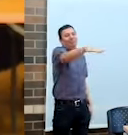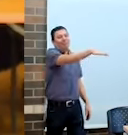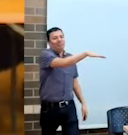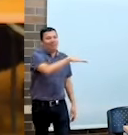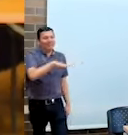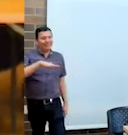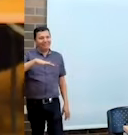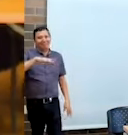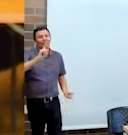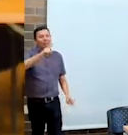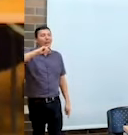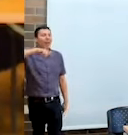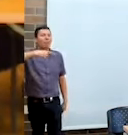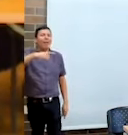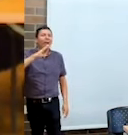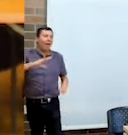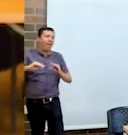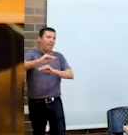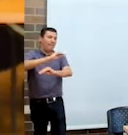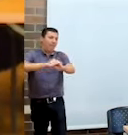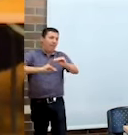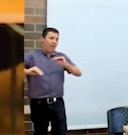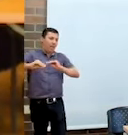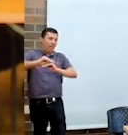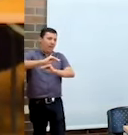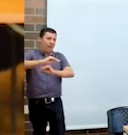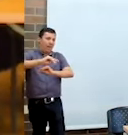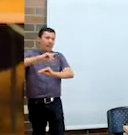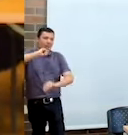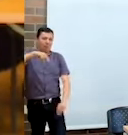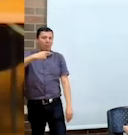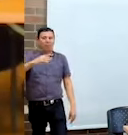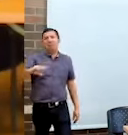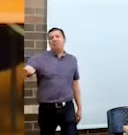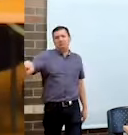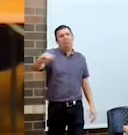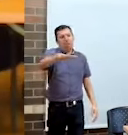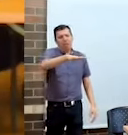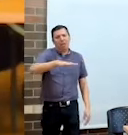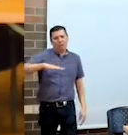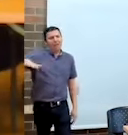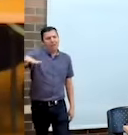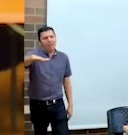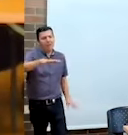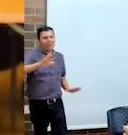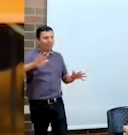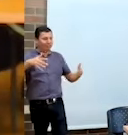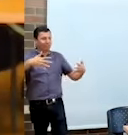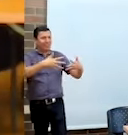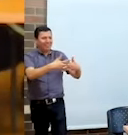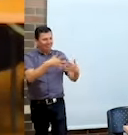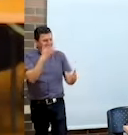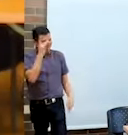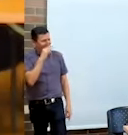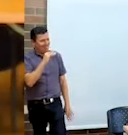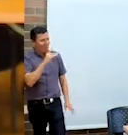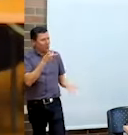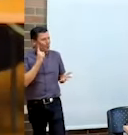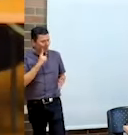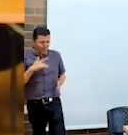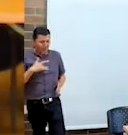los diferentes procesos, a los diferentes niveles de auditivos, en los que, bueno, todos tenemos diferentes formas